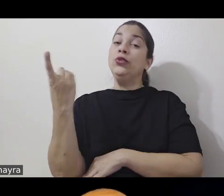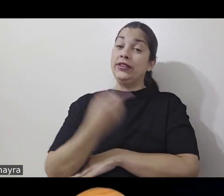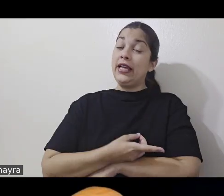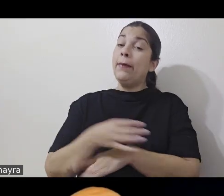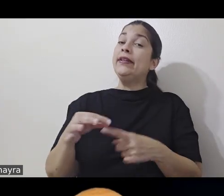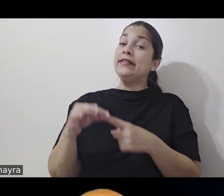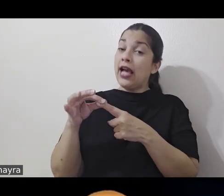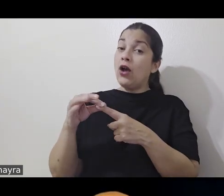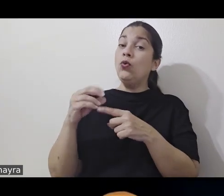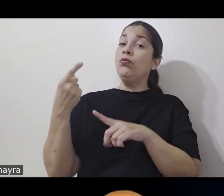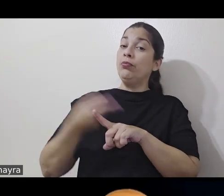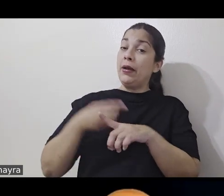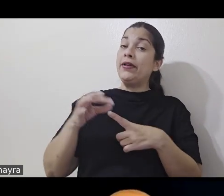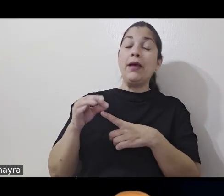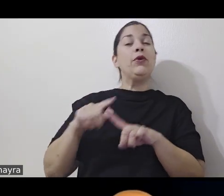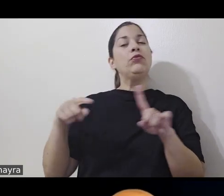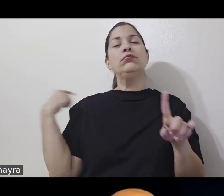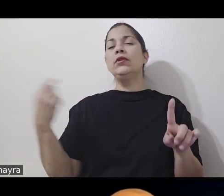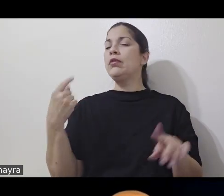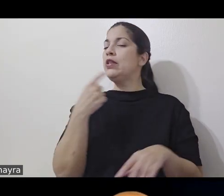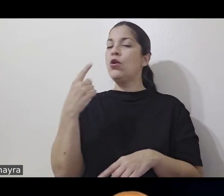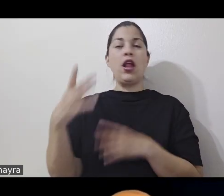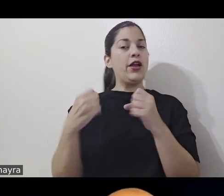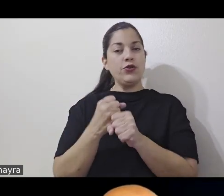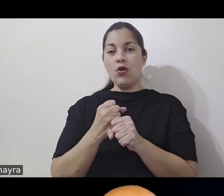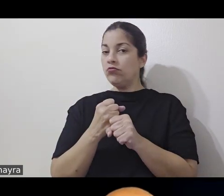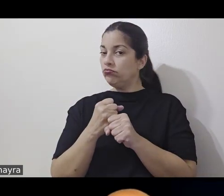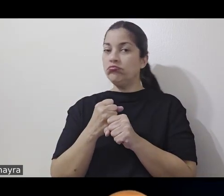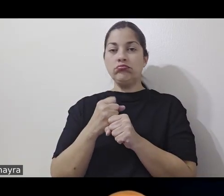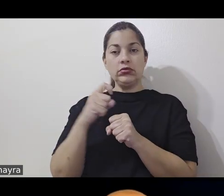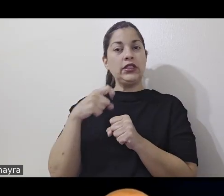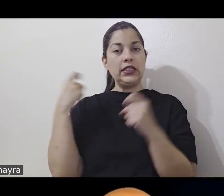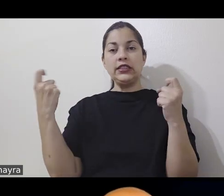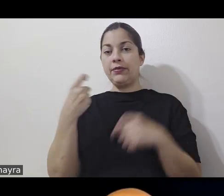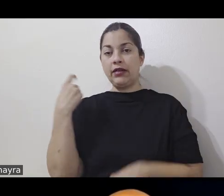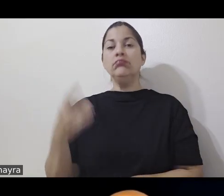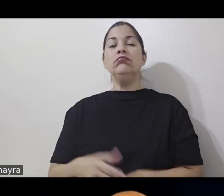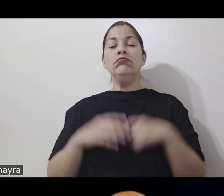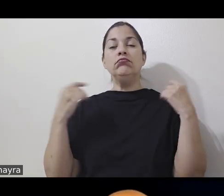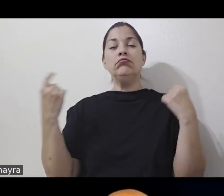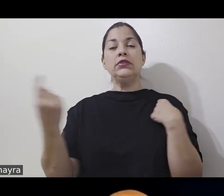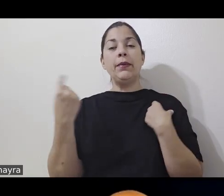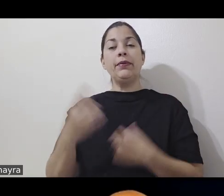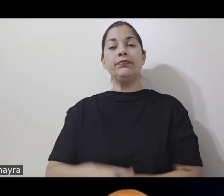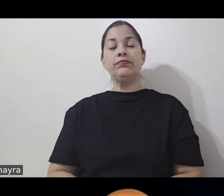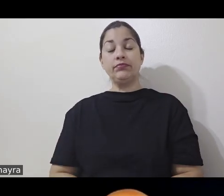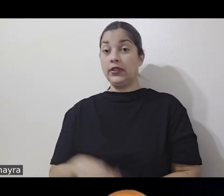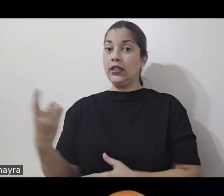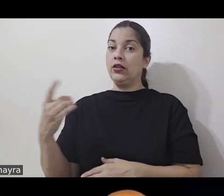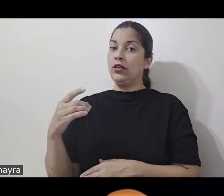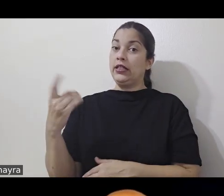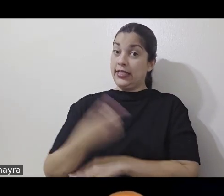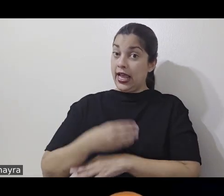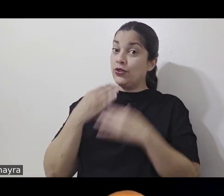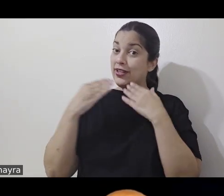Pero mira, como siempre digo, se celebra todo el año, como todos los demás días. Se celebra todo el año, el Día de Acción de Gracia,